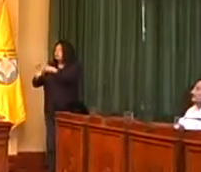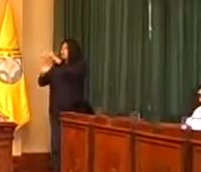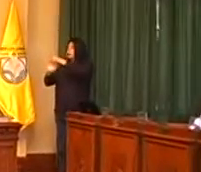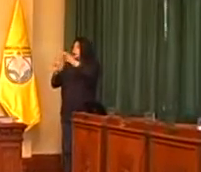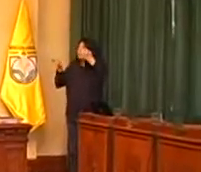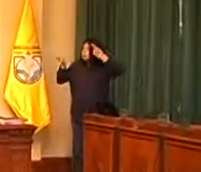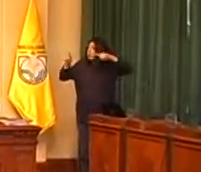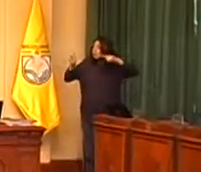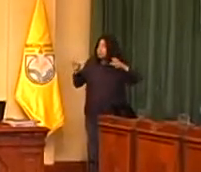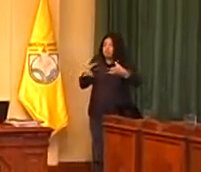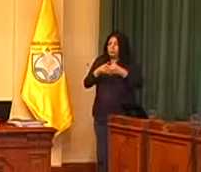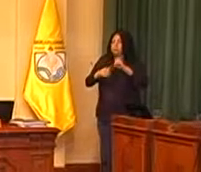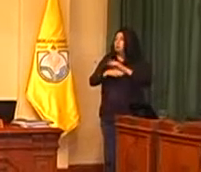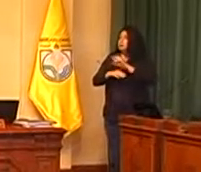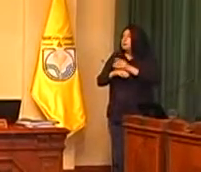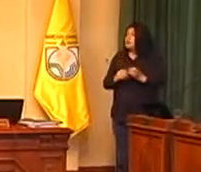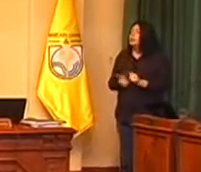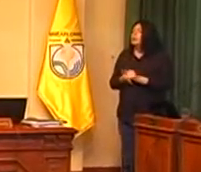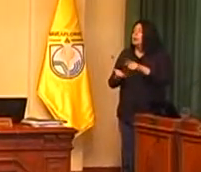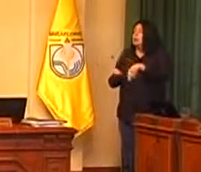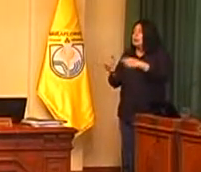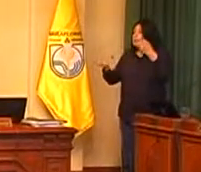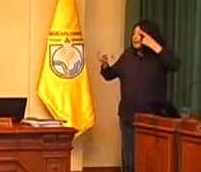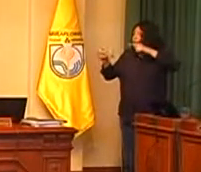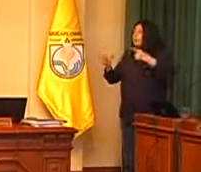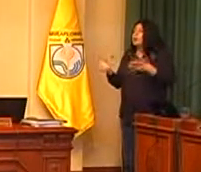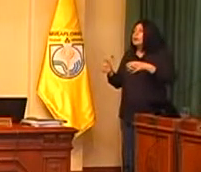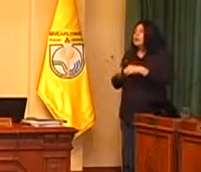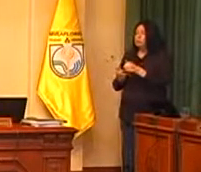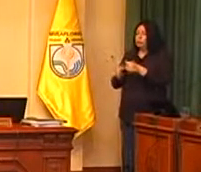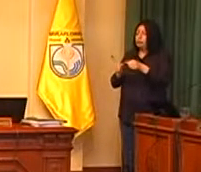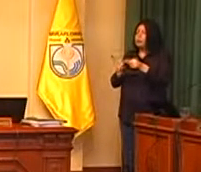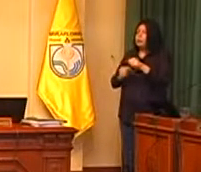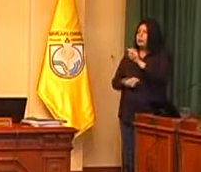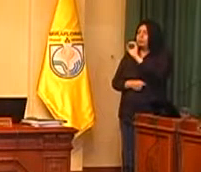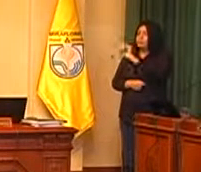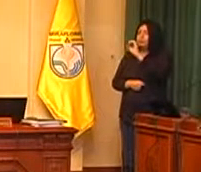Proyecto de acuerdo de Consejo que deja sin efecto el acuerdo de Consejo número